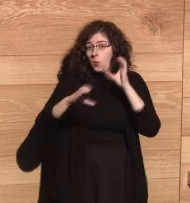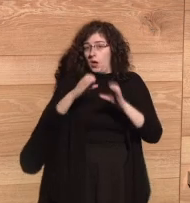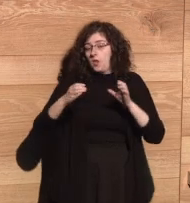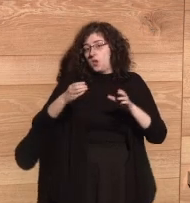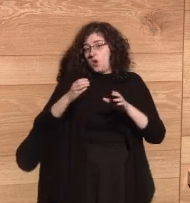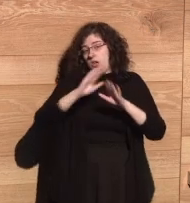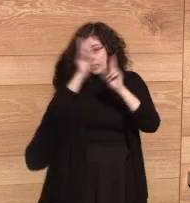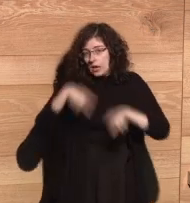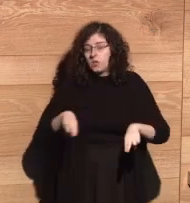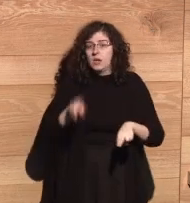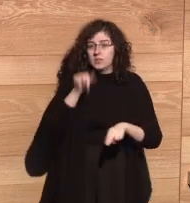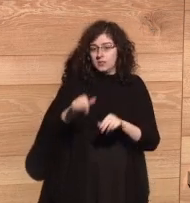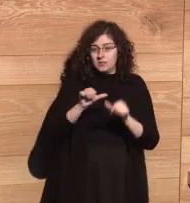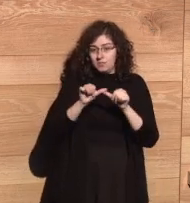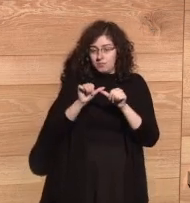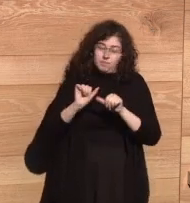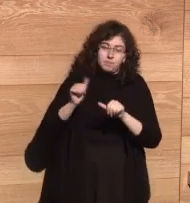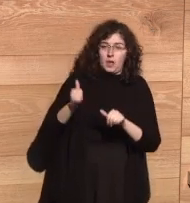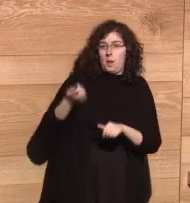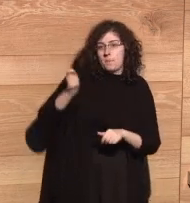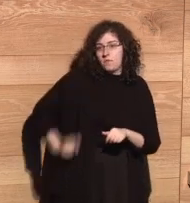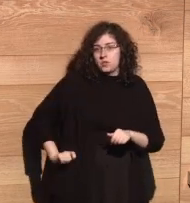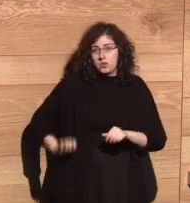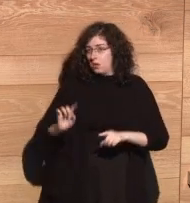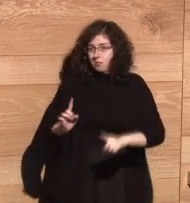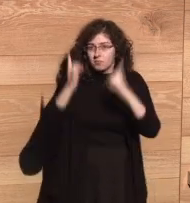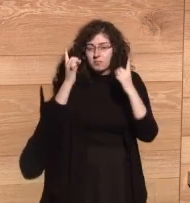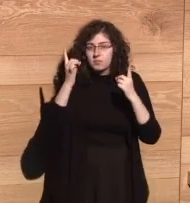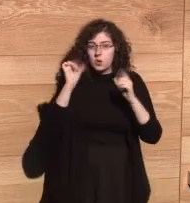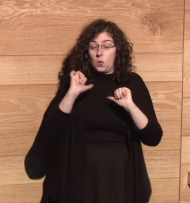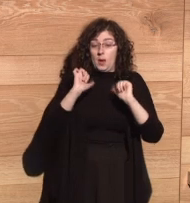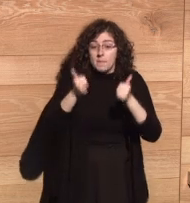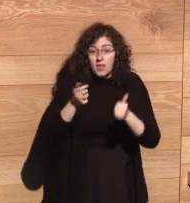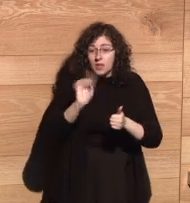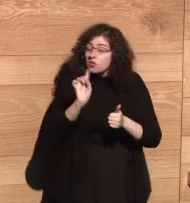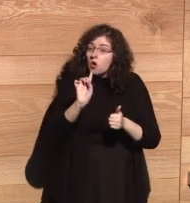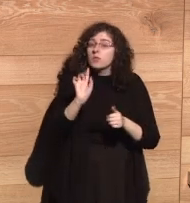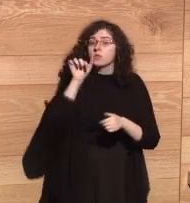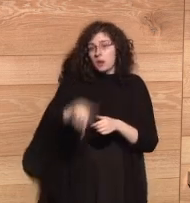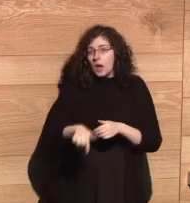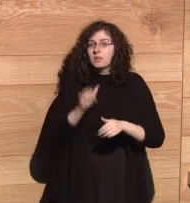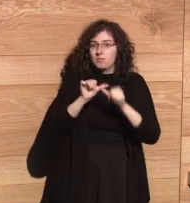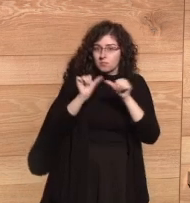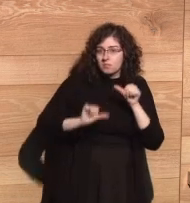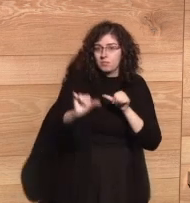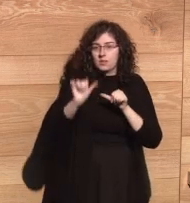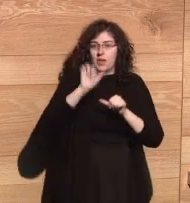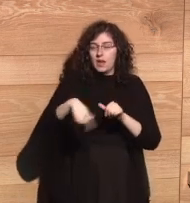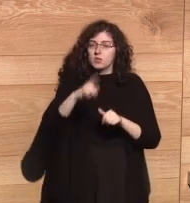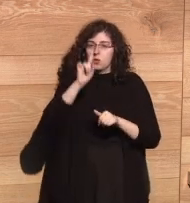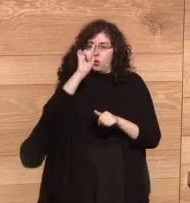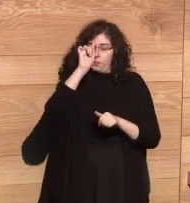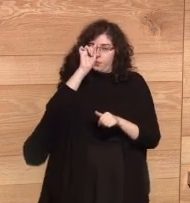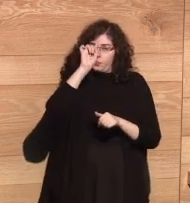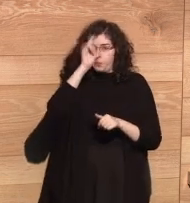mi primer punto de inflexión en mi carrera profesional, ¿no? No fue cuando empecé, pero sí fue mi primer punto de inflexión, porque eso hizo que cambiase la